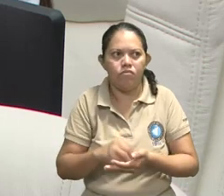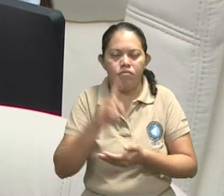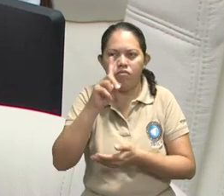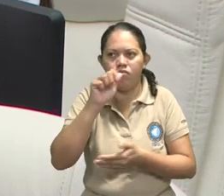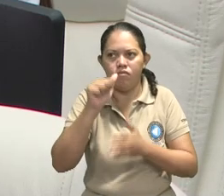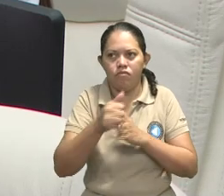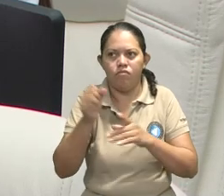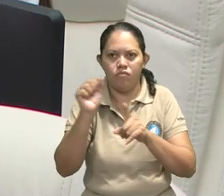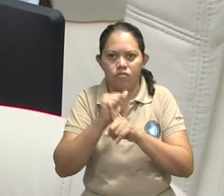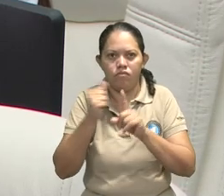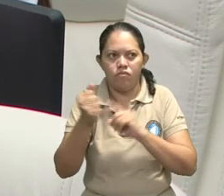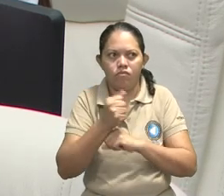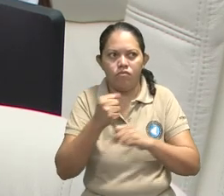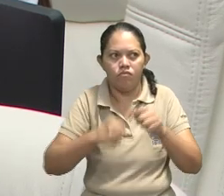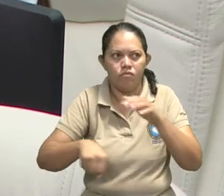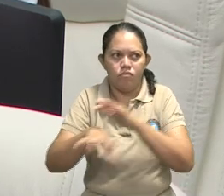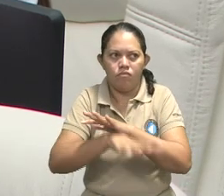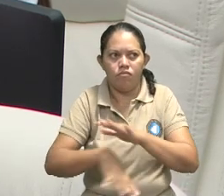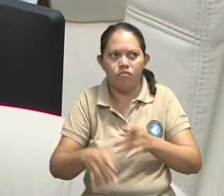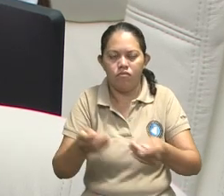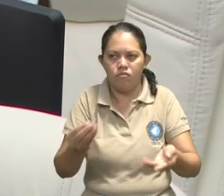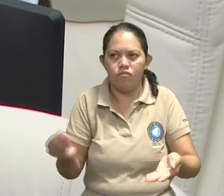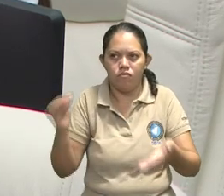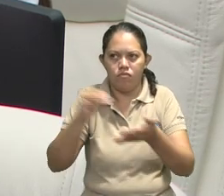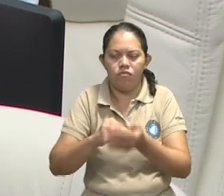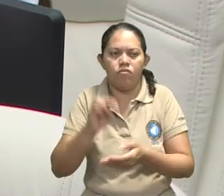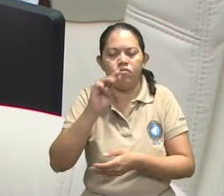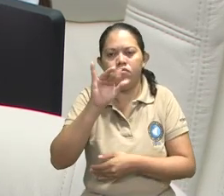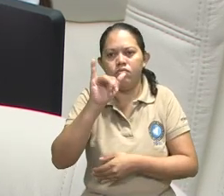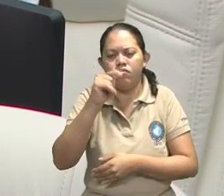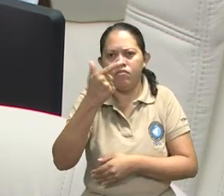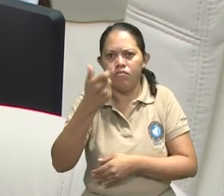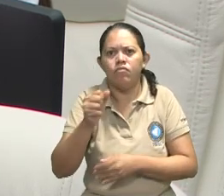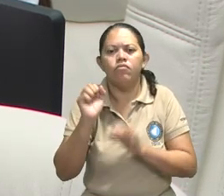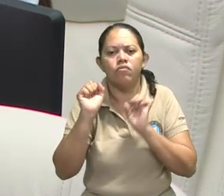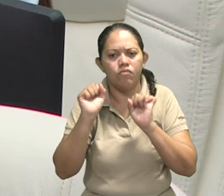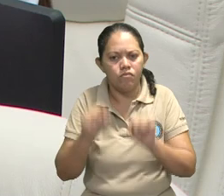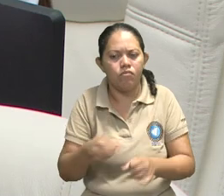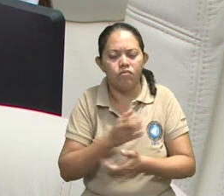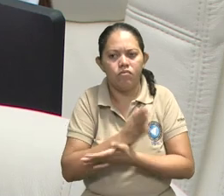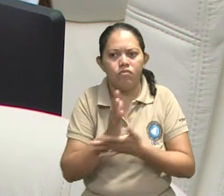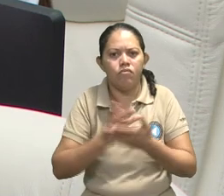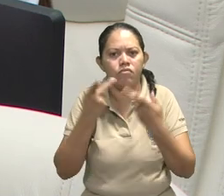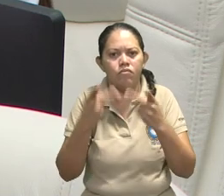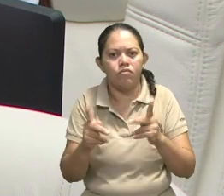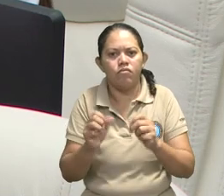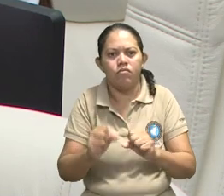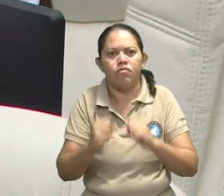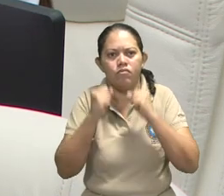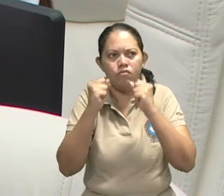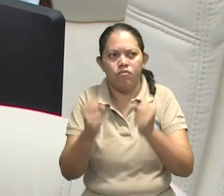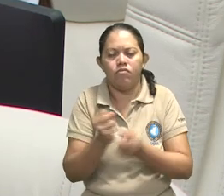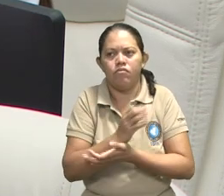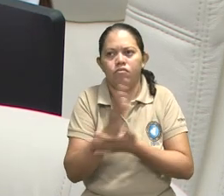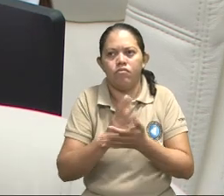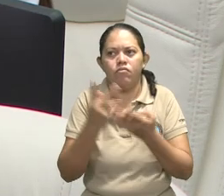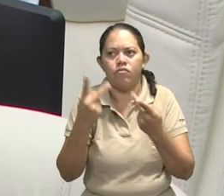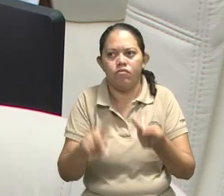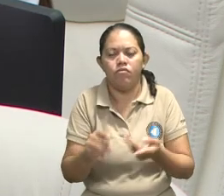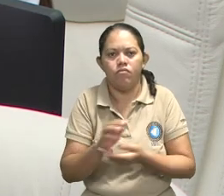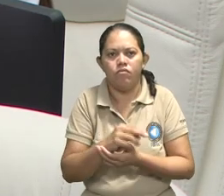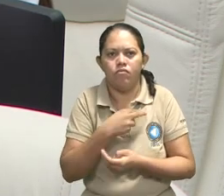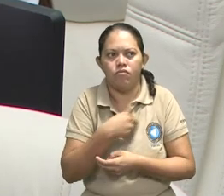promover sociedades justas, pacíficas e inclusivas en América Latina y el Caribe, ya que con la reforma se fortalece a través de la reestructuración y